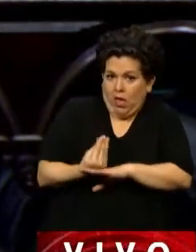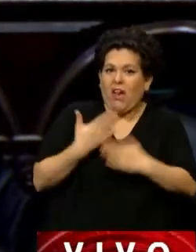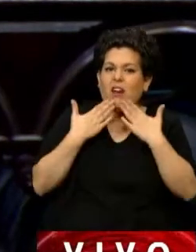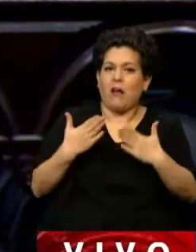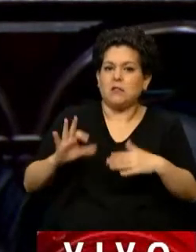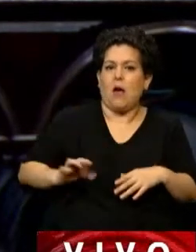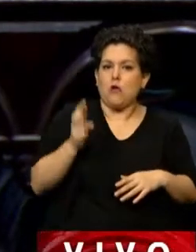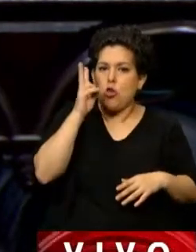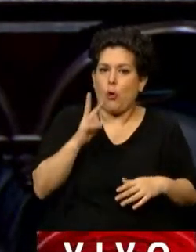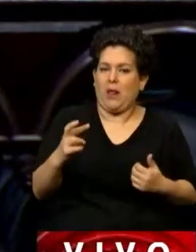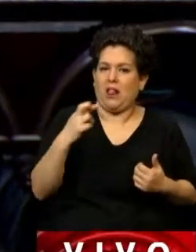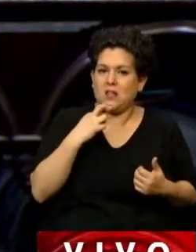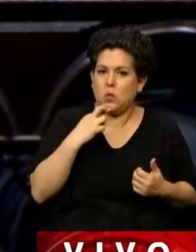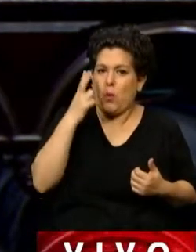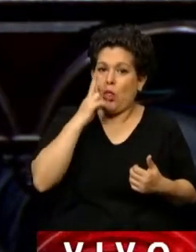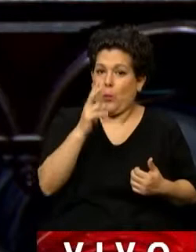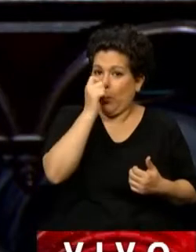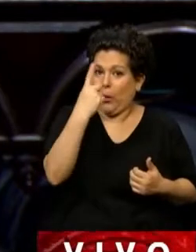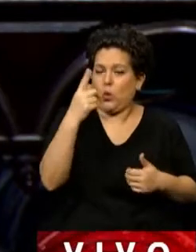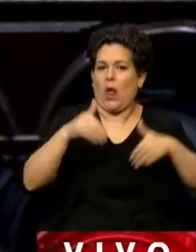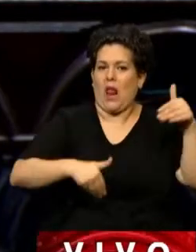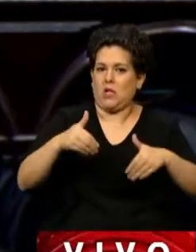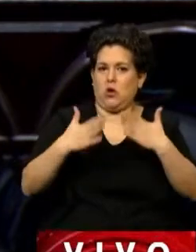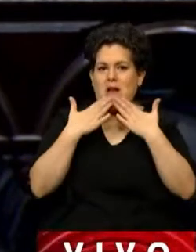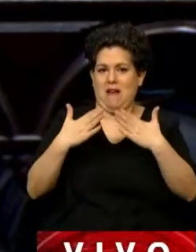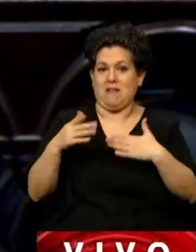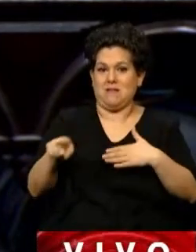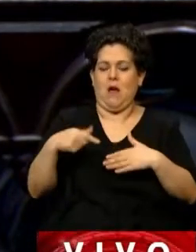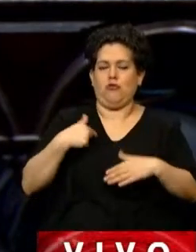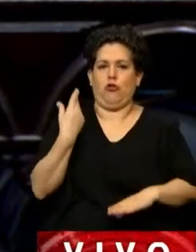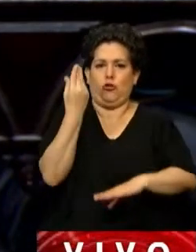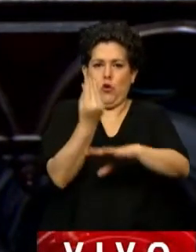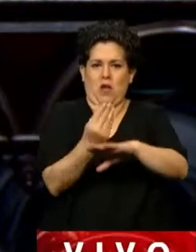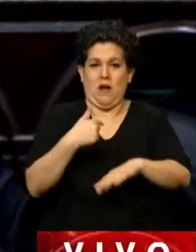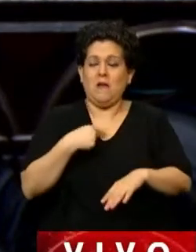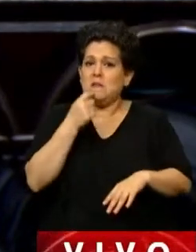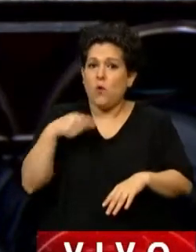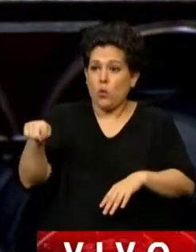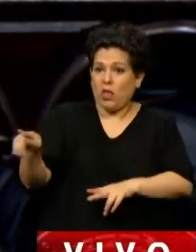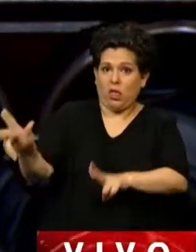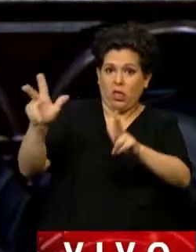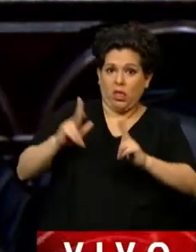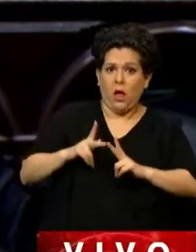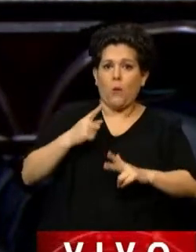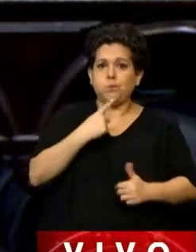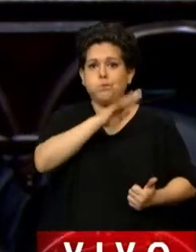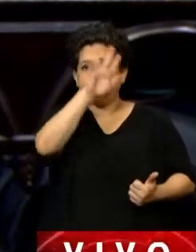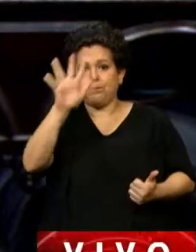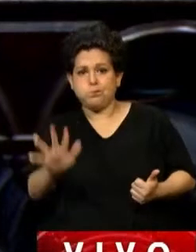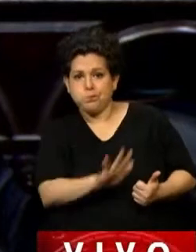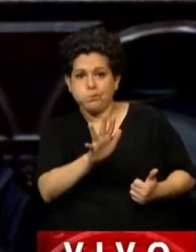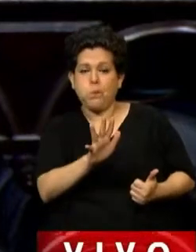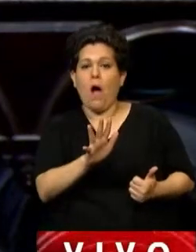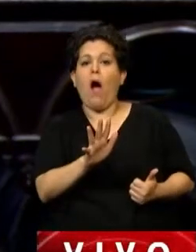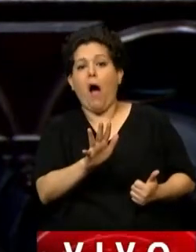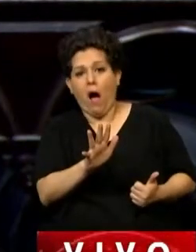del 2021. Si ponemos manto de sospecha sobre esos procesos electorales, también lo estamos haciendo sobre